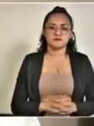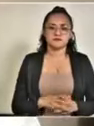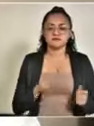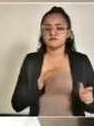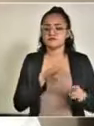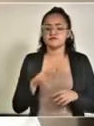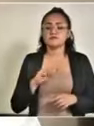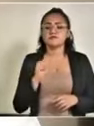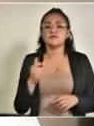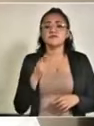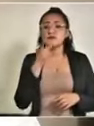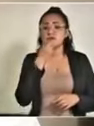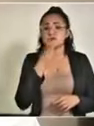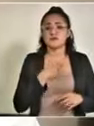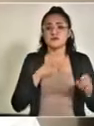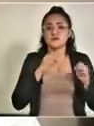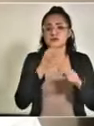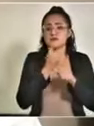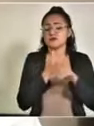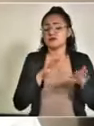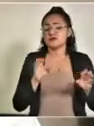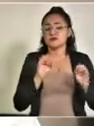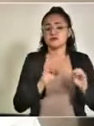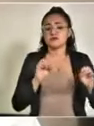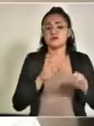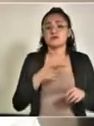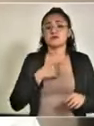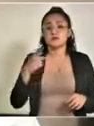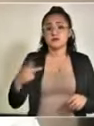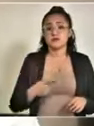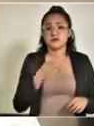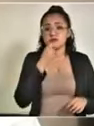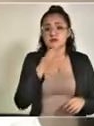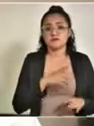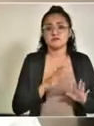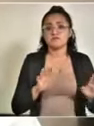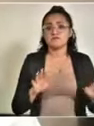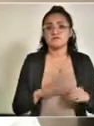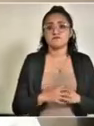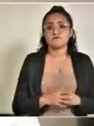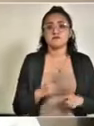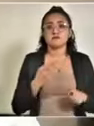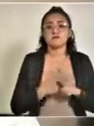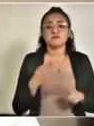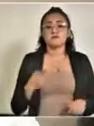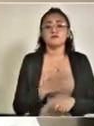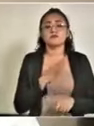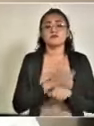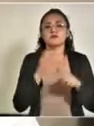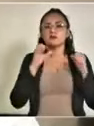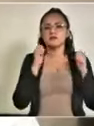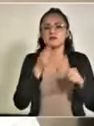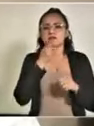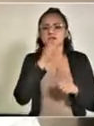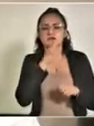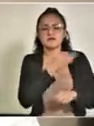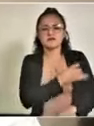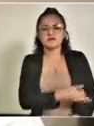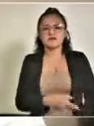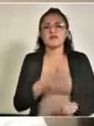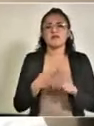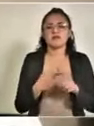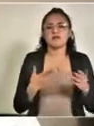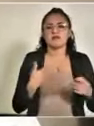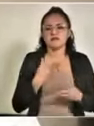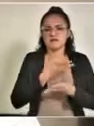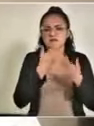Respecto de lo otro, no tengo información de lo que tú me preguntas. ¿De qué asociación de padres de familias te refieres?